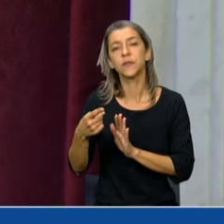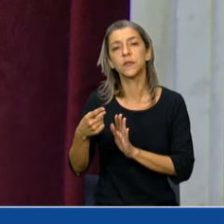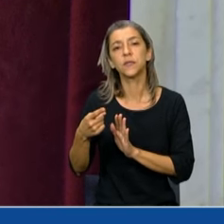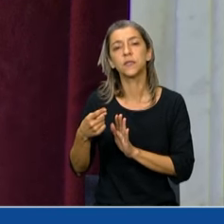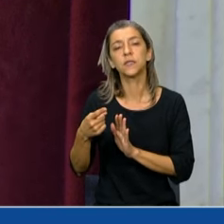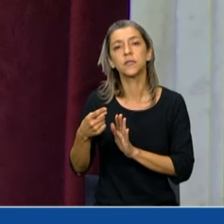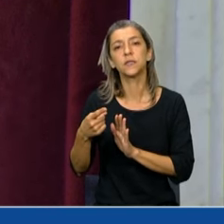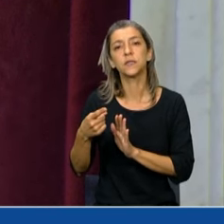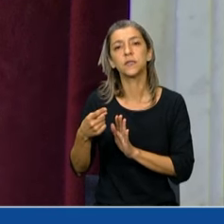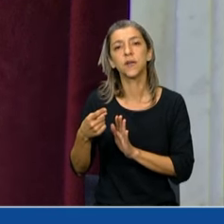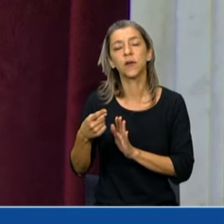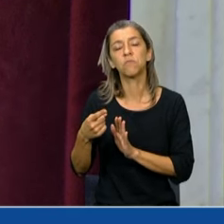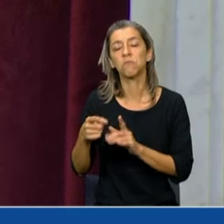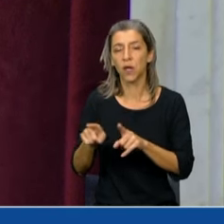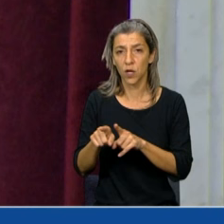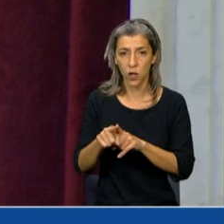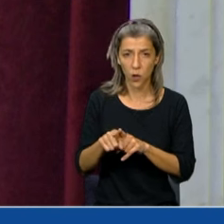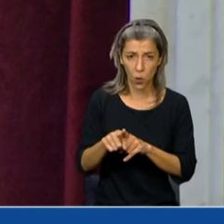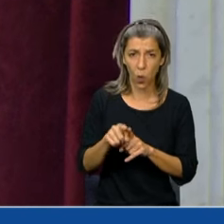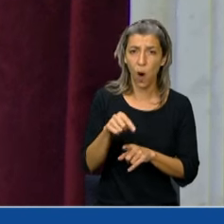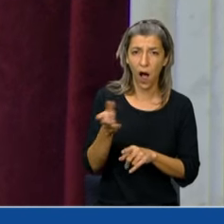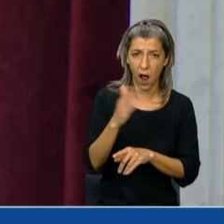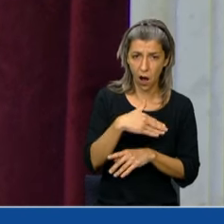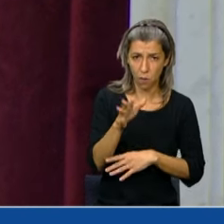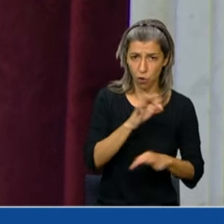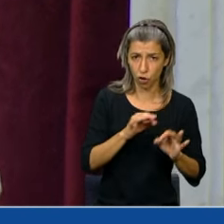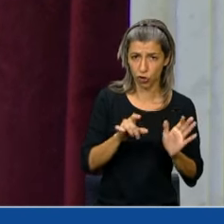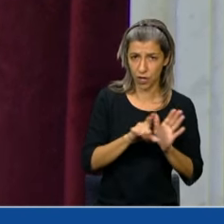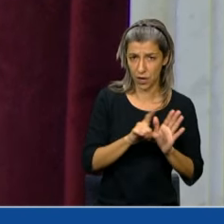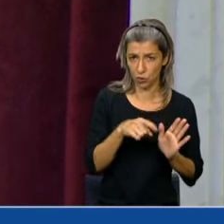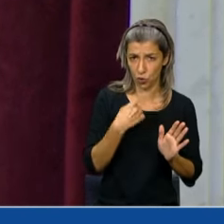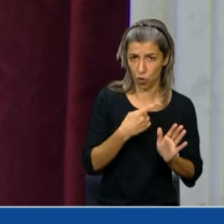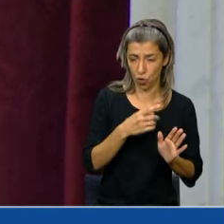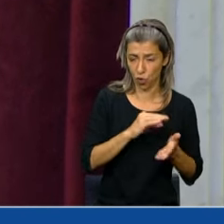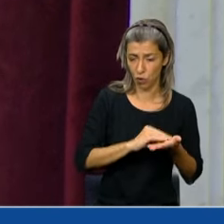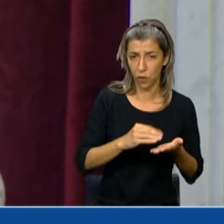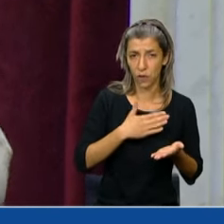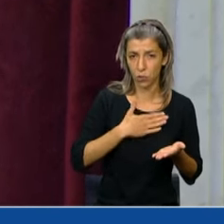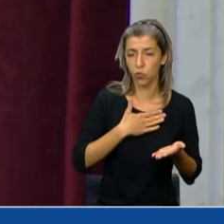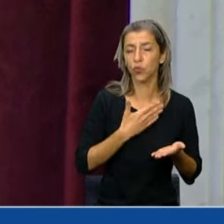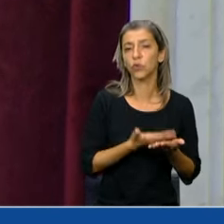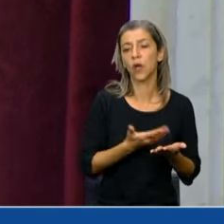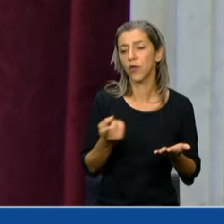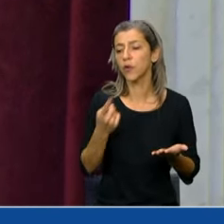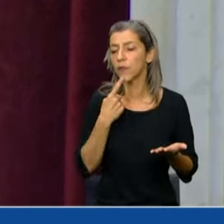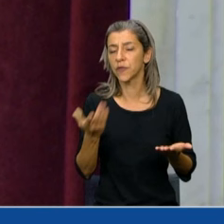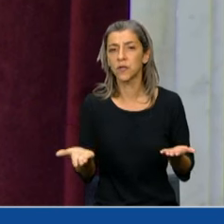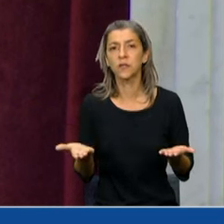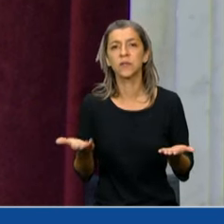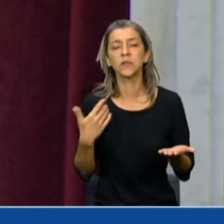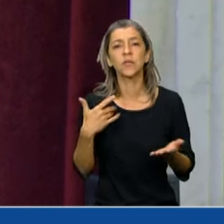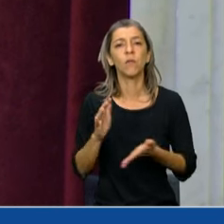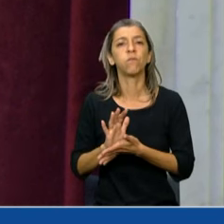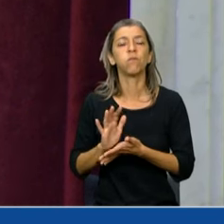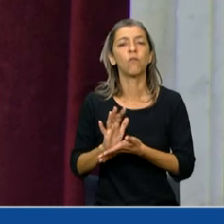que lo que está en el proyecto que había salido de diputados tratarlo como una unidad de explotación pero